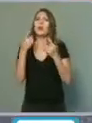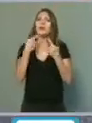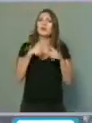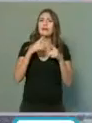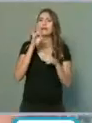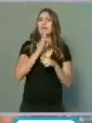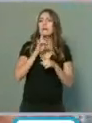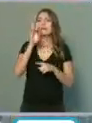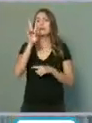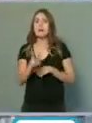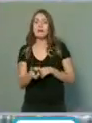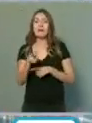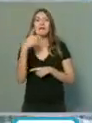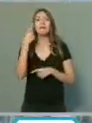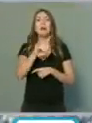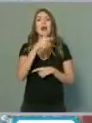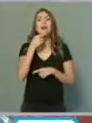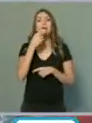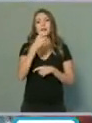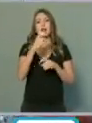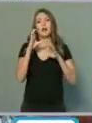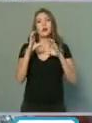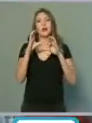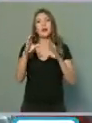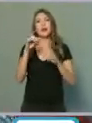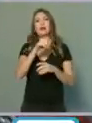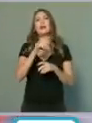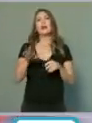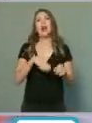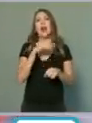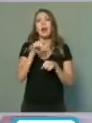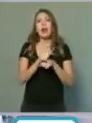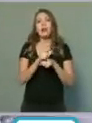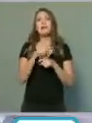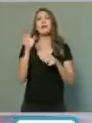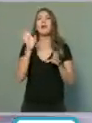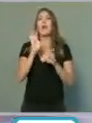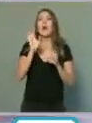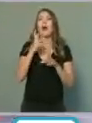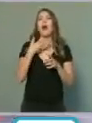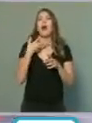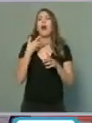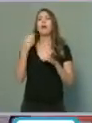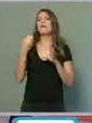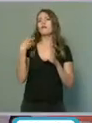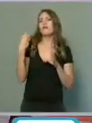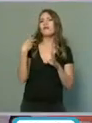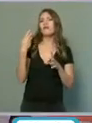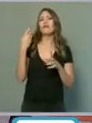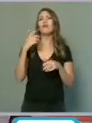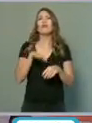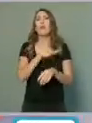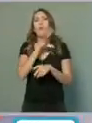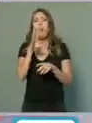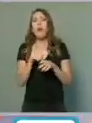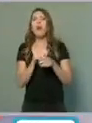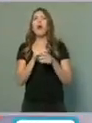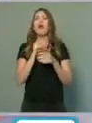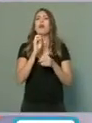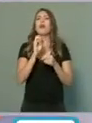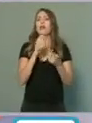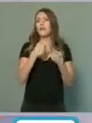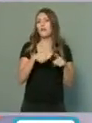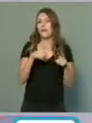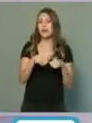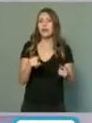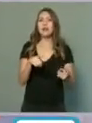al uso de estos pequeños animales, por ejemplo, en eventos sociales. Porque bien yo decía, y yo había leído, y muchas personas